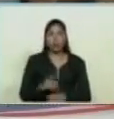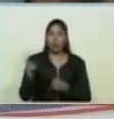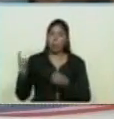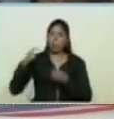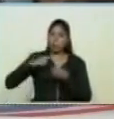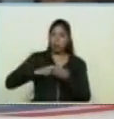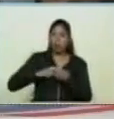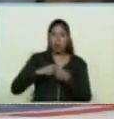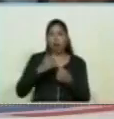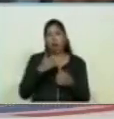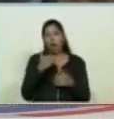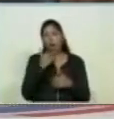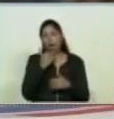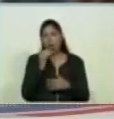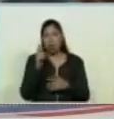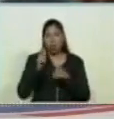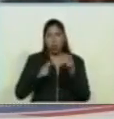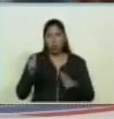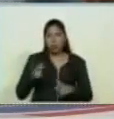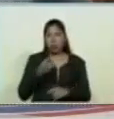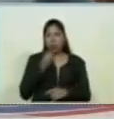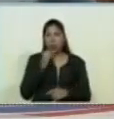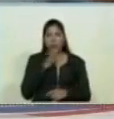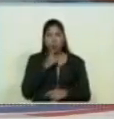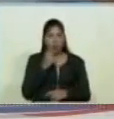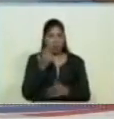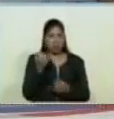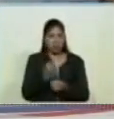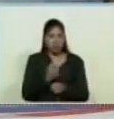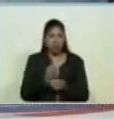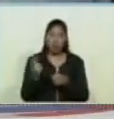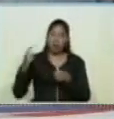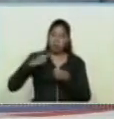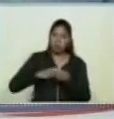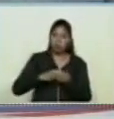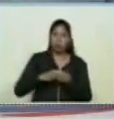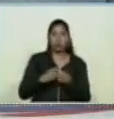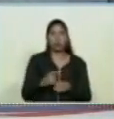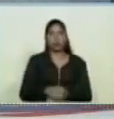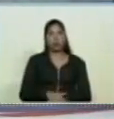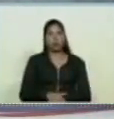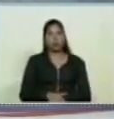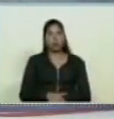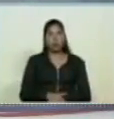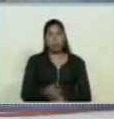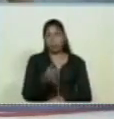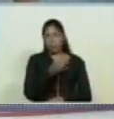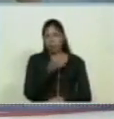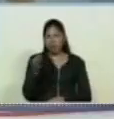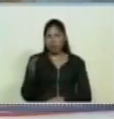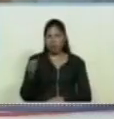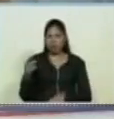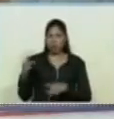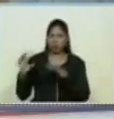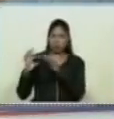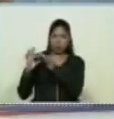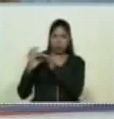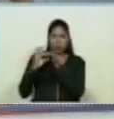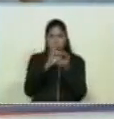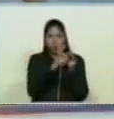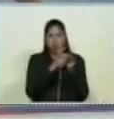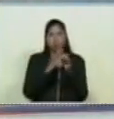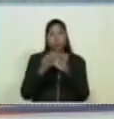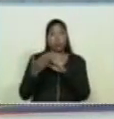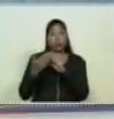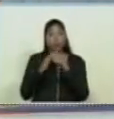jóvenes vulnerables a la activación política. Desde este sistema, en perfecta simbiosis, el sistema de misiones, los consejos comunales,